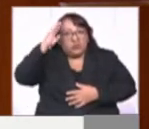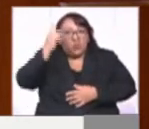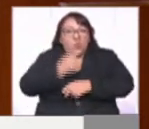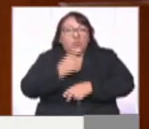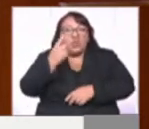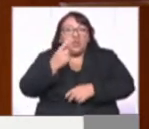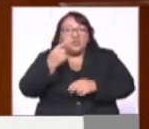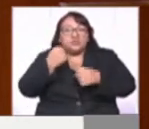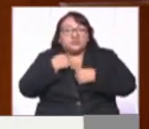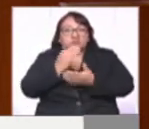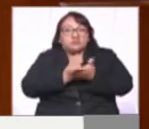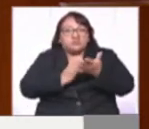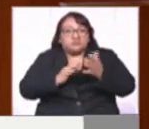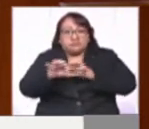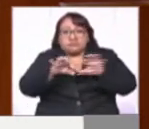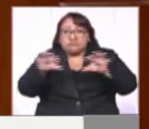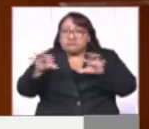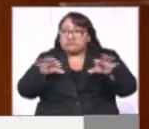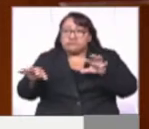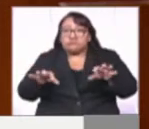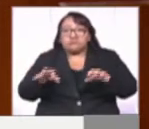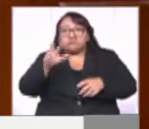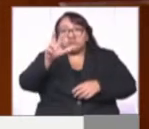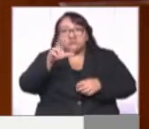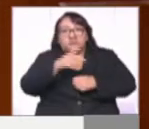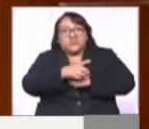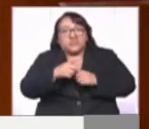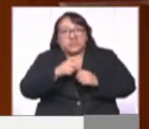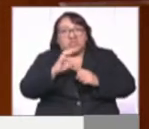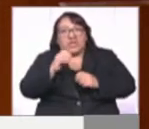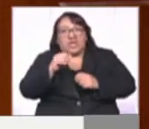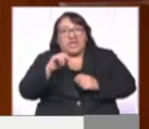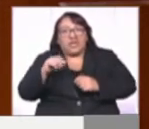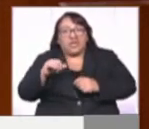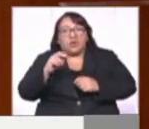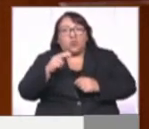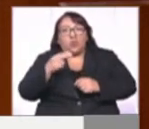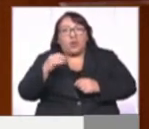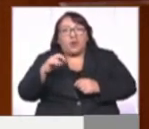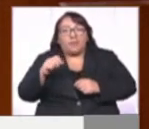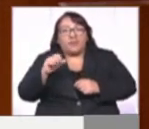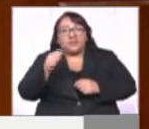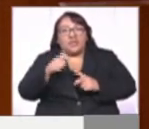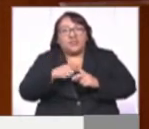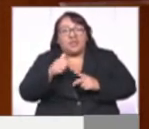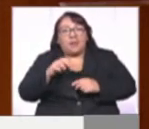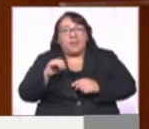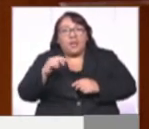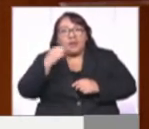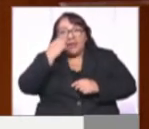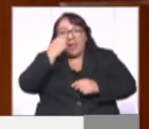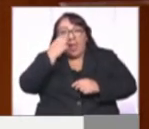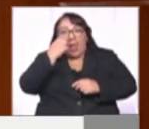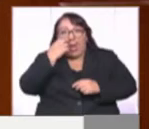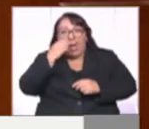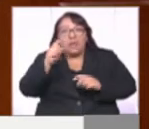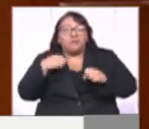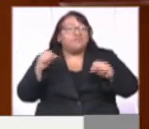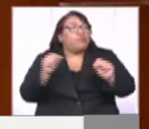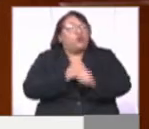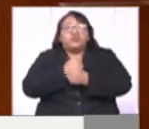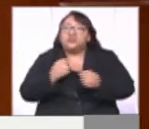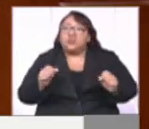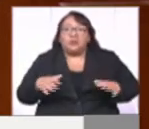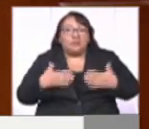y tiene que dividirse con 3 distritos: Carquín, Gualmay y Santa María. Y eso es casi imposible,